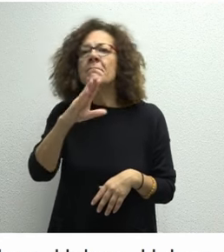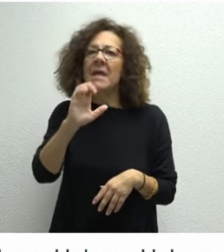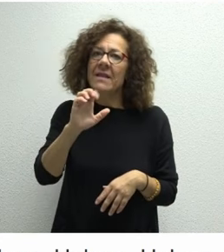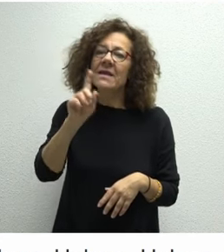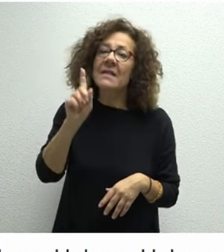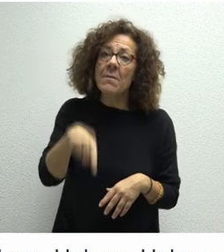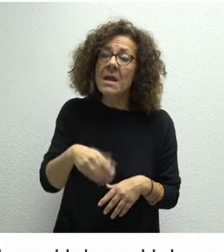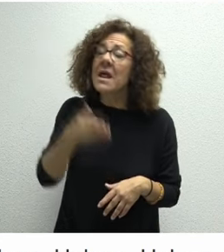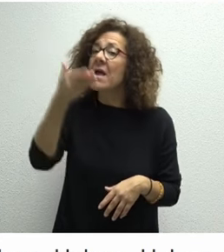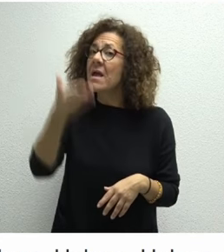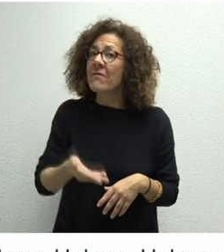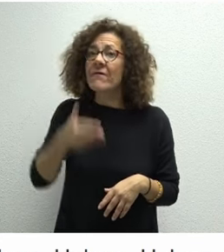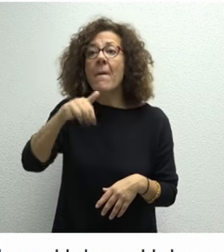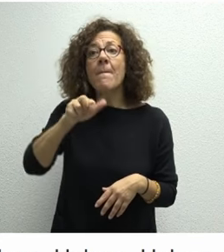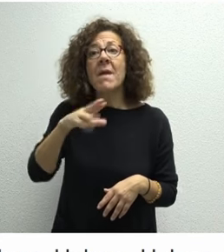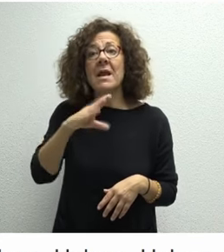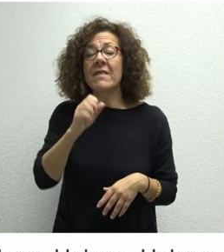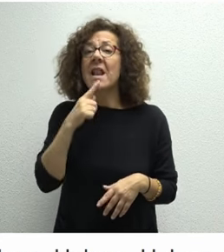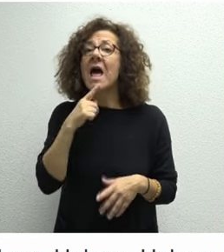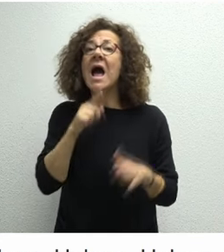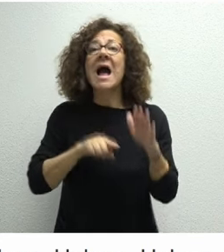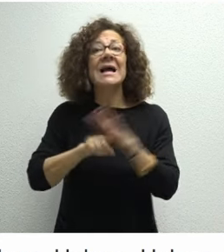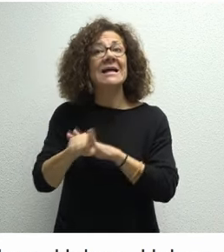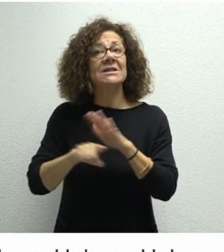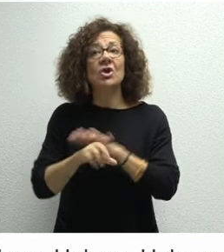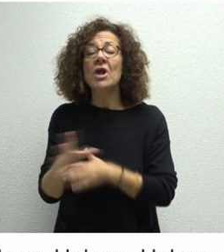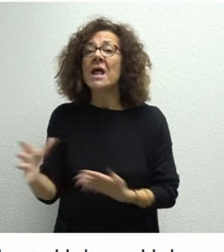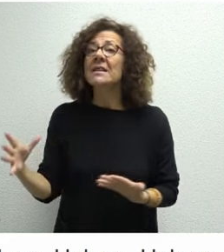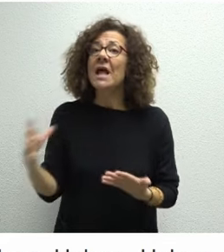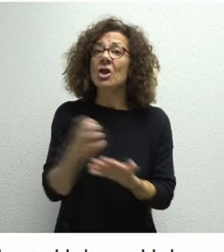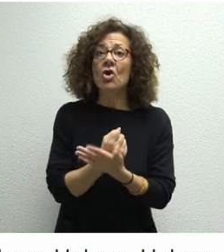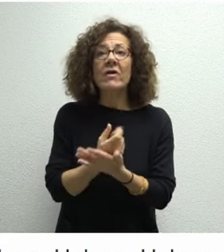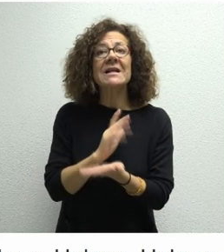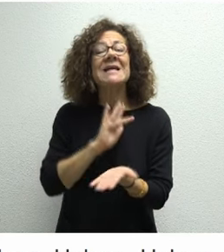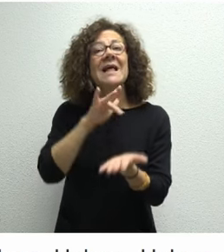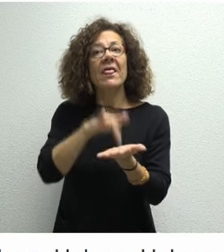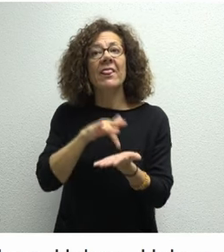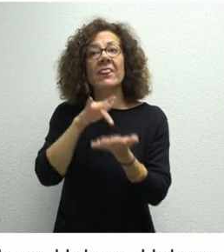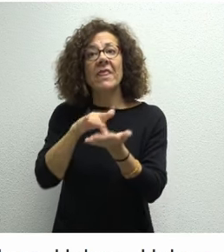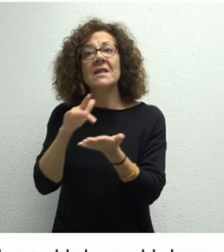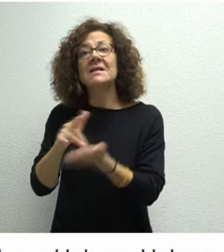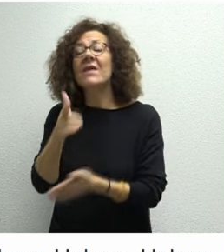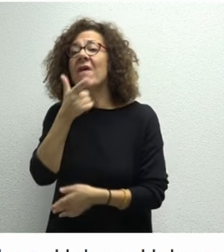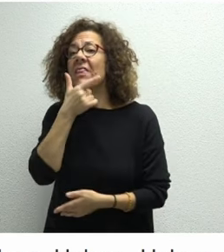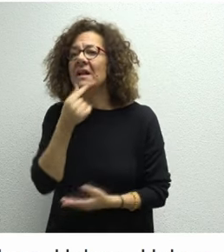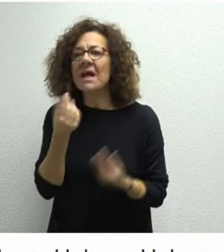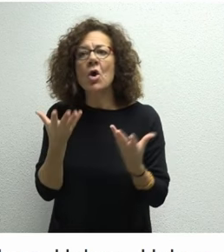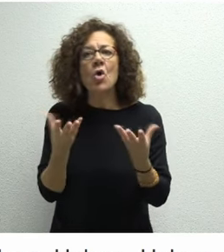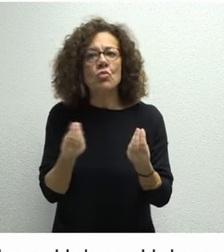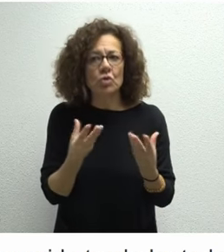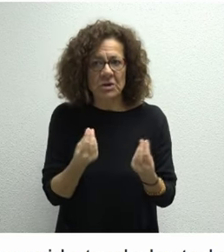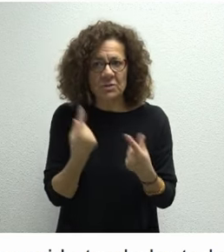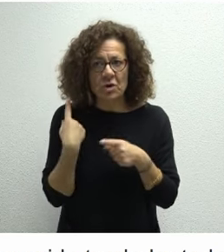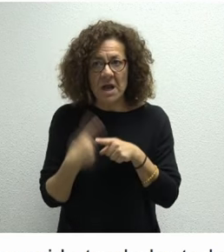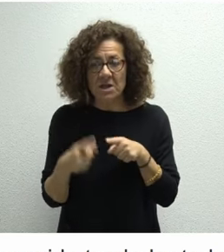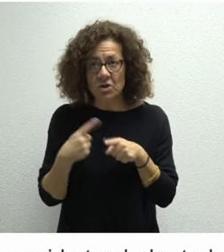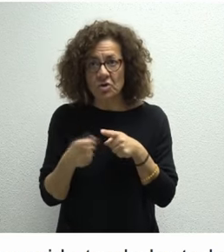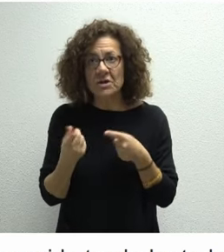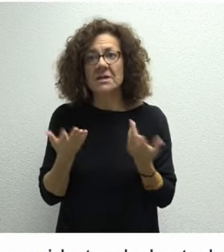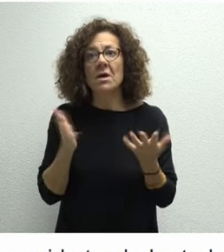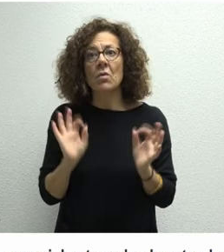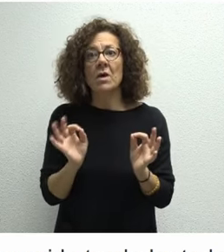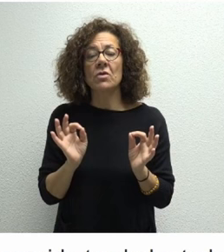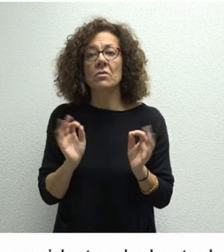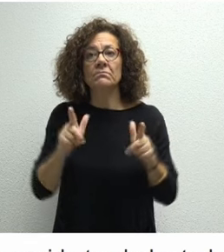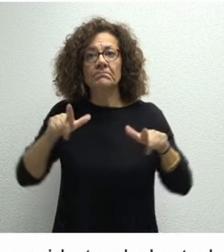imprescindible merce en la gestión de de todos las de todas las citas y en facilitarnos muchísimo las cosas cuando estamos en en